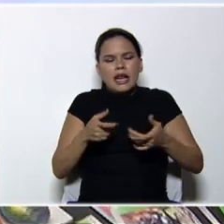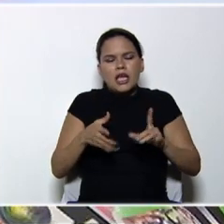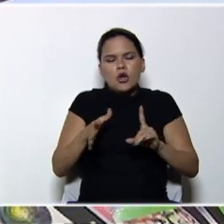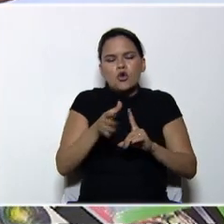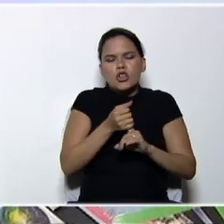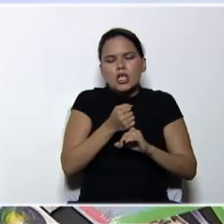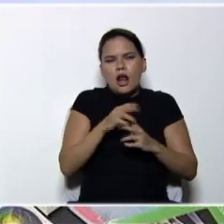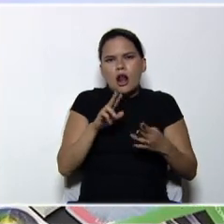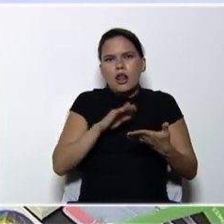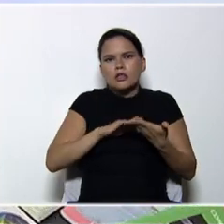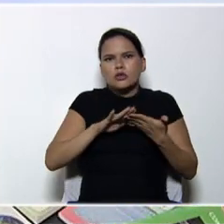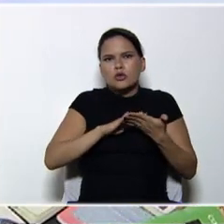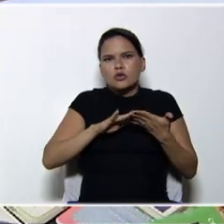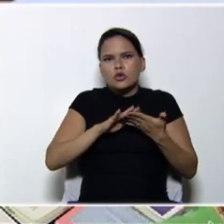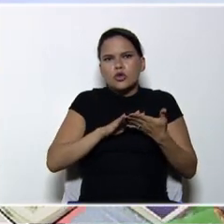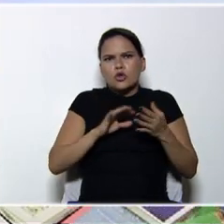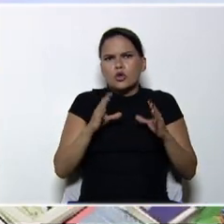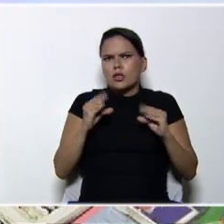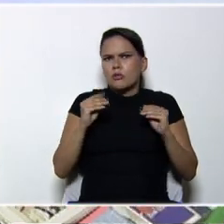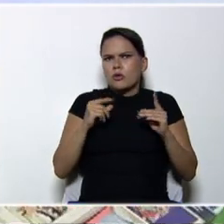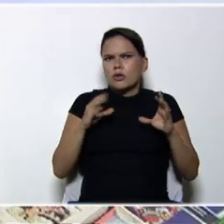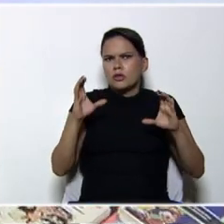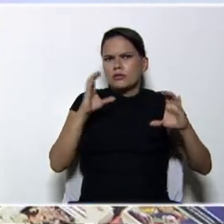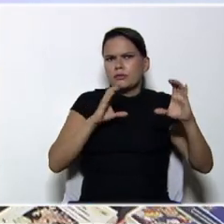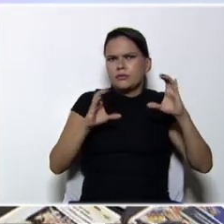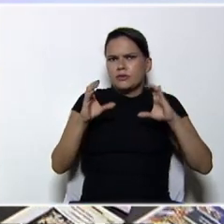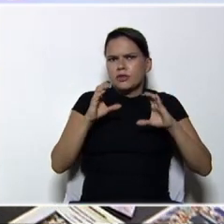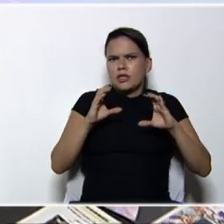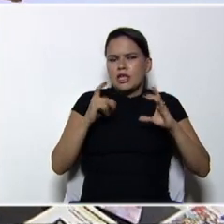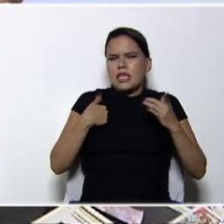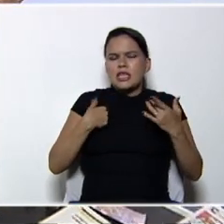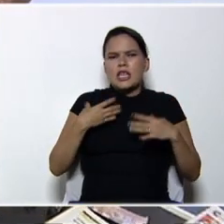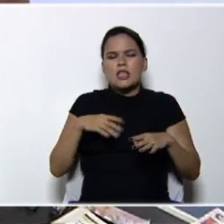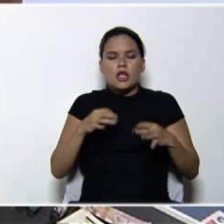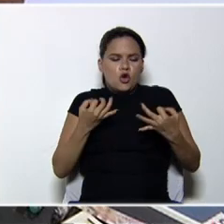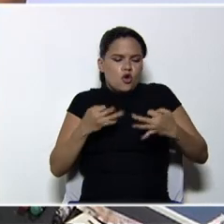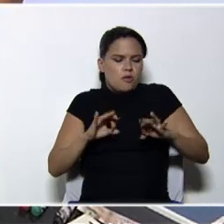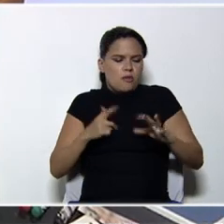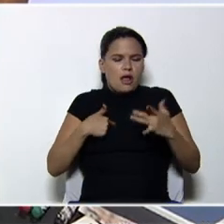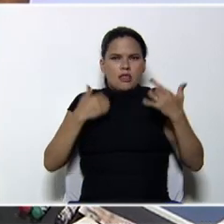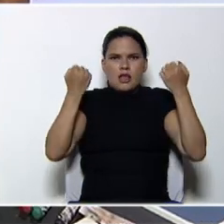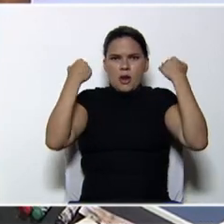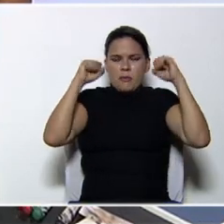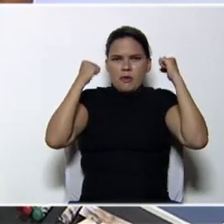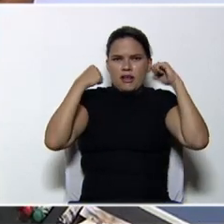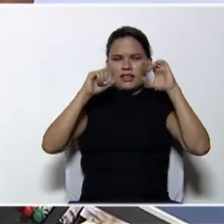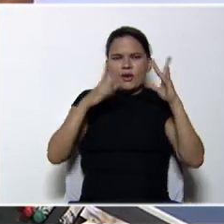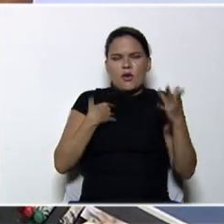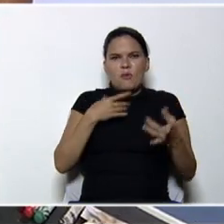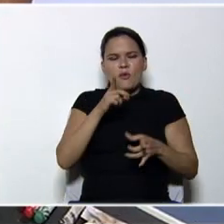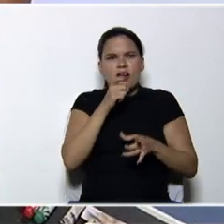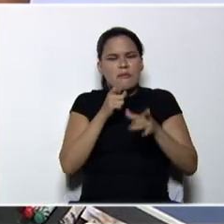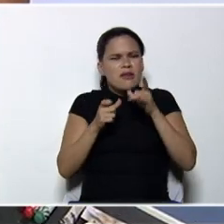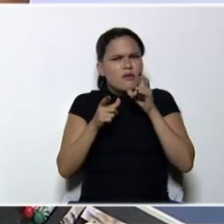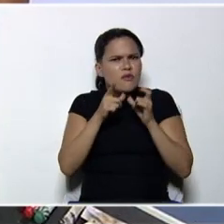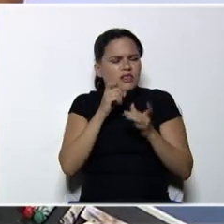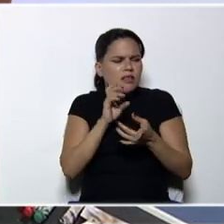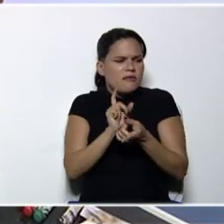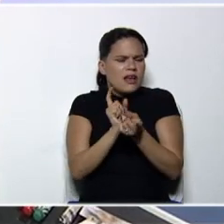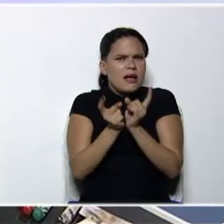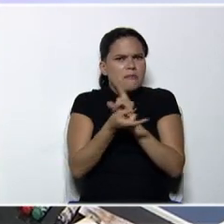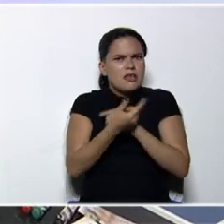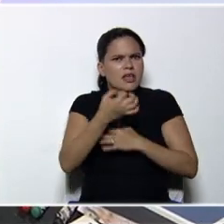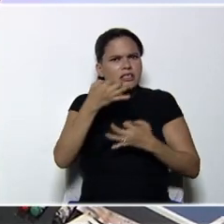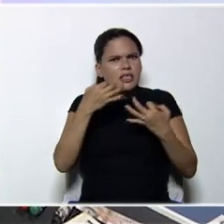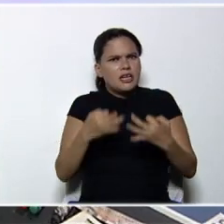conocemos. En este caso lo que estamos abordando desde la cotidianidad, desde lo práctico, cómo una pregunta va a transformar esa realidad. Y